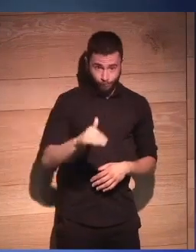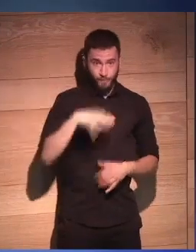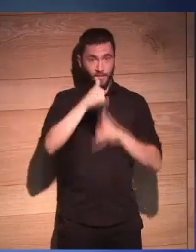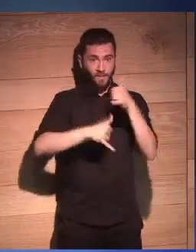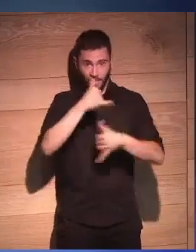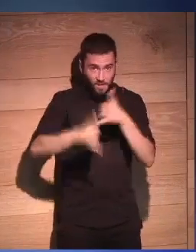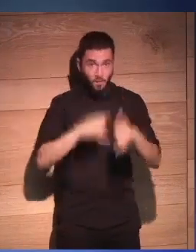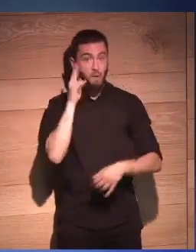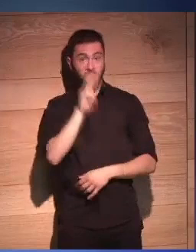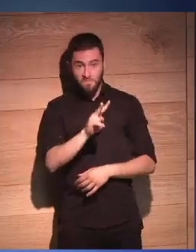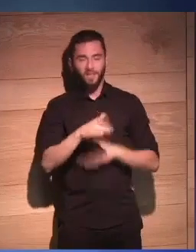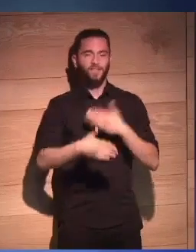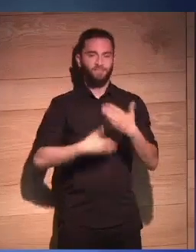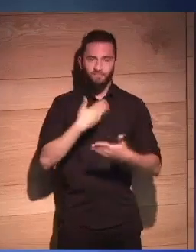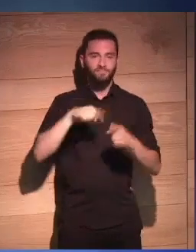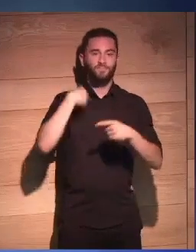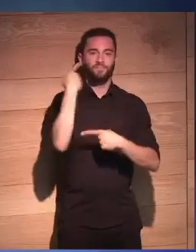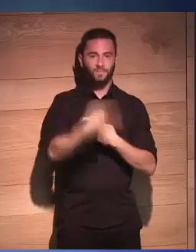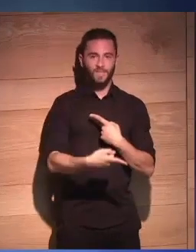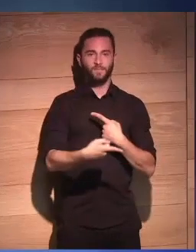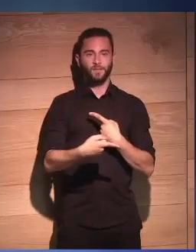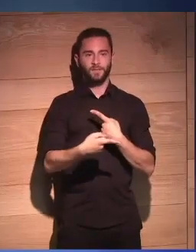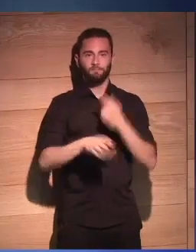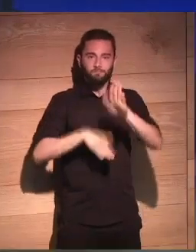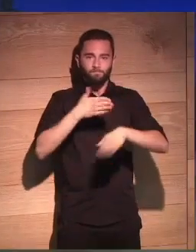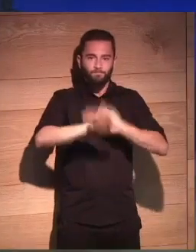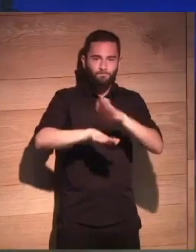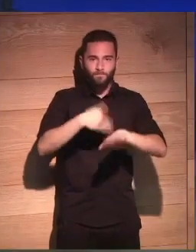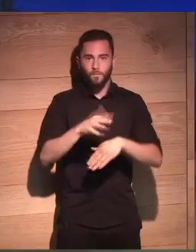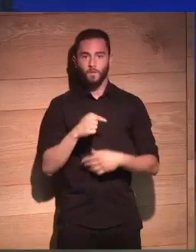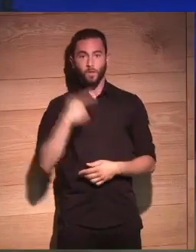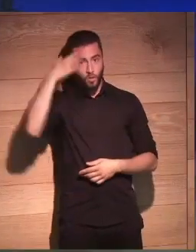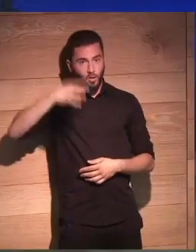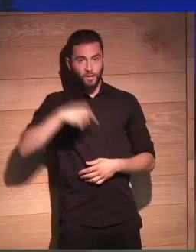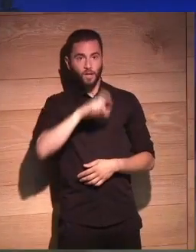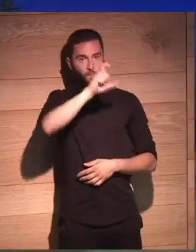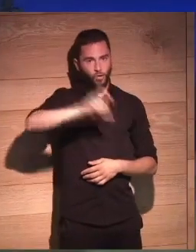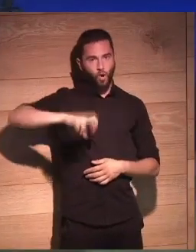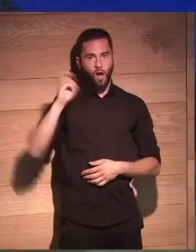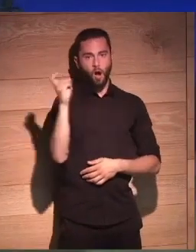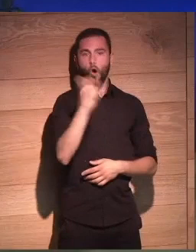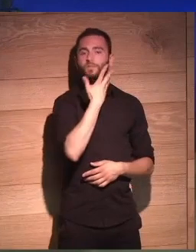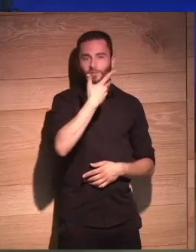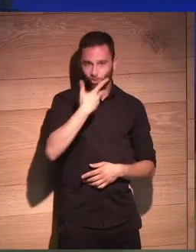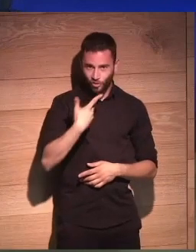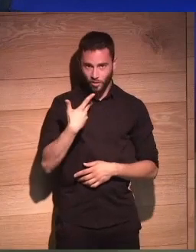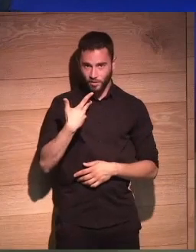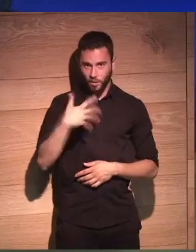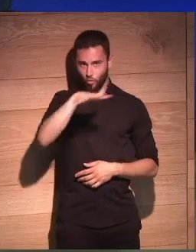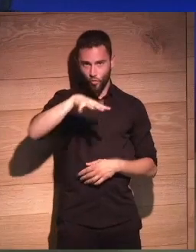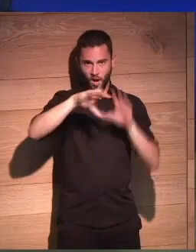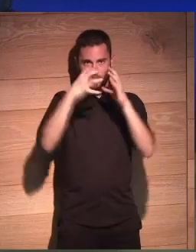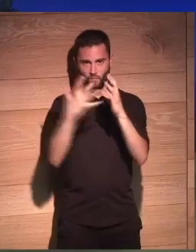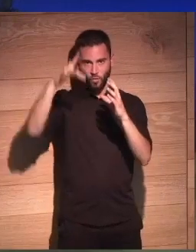ciclismo y luego fui dando más pasos. Y creo que conociste a otras personas en otros sitios